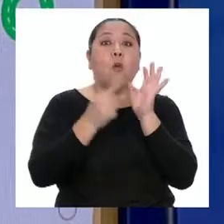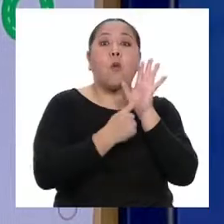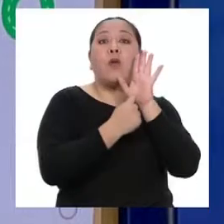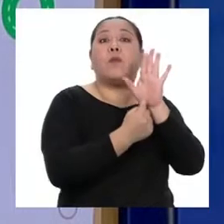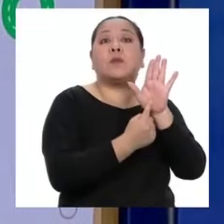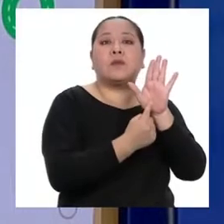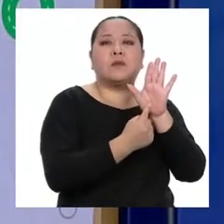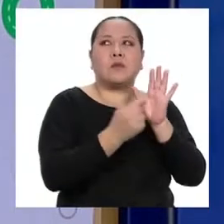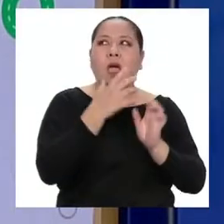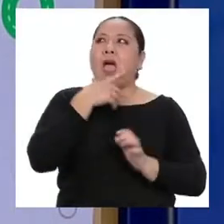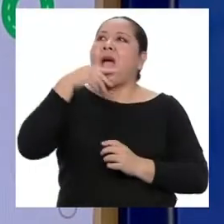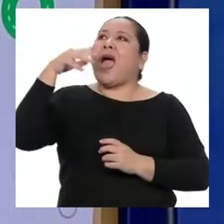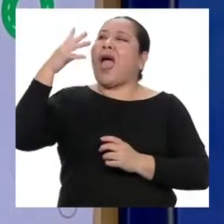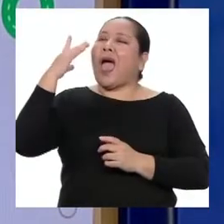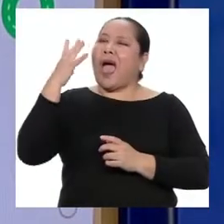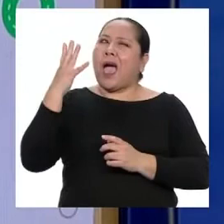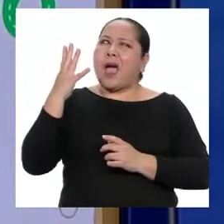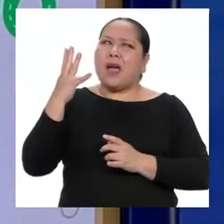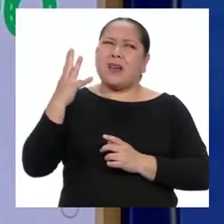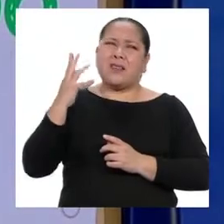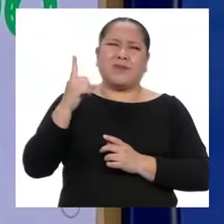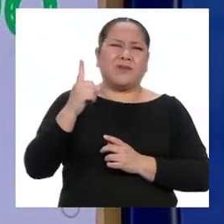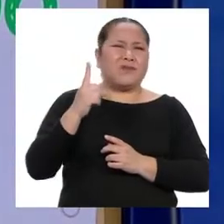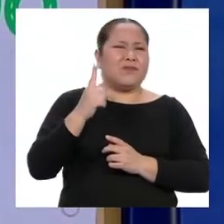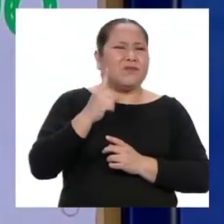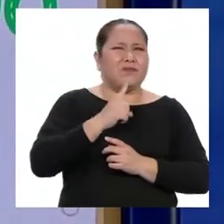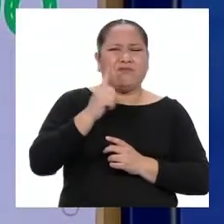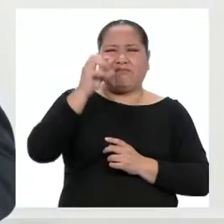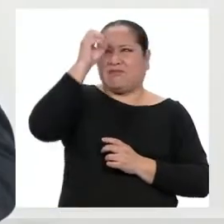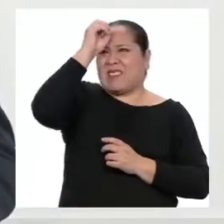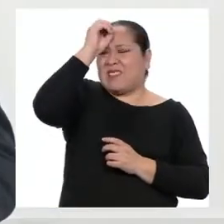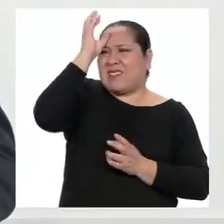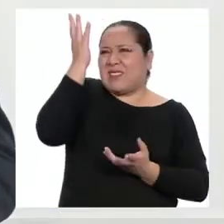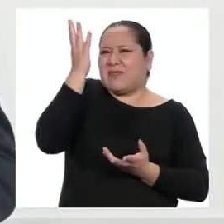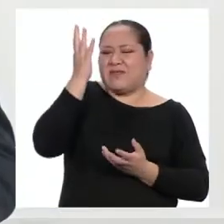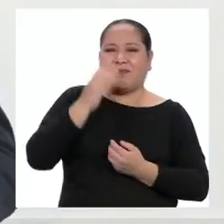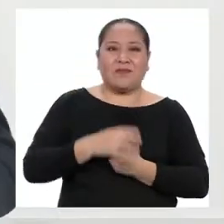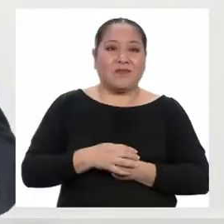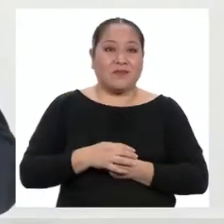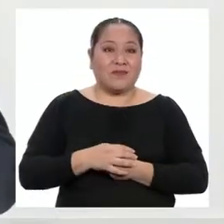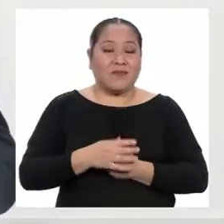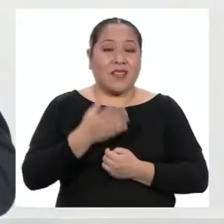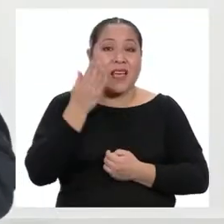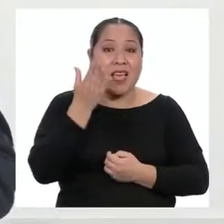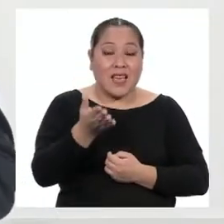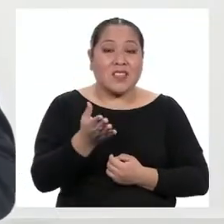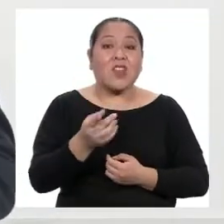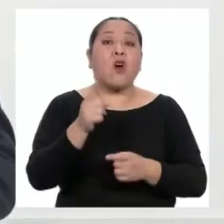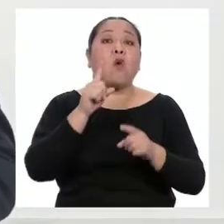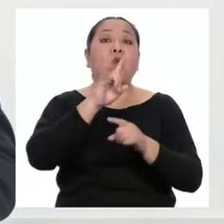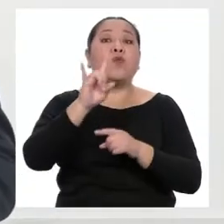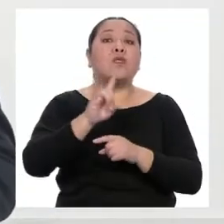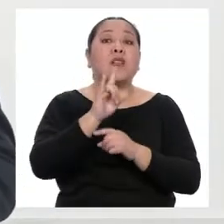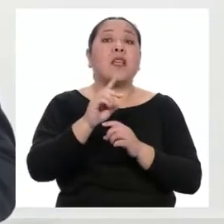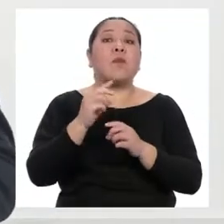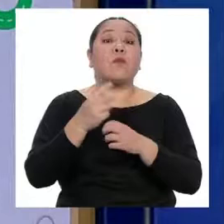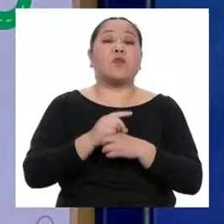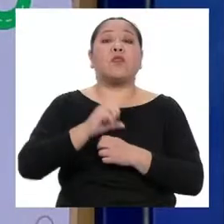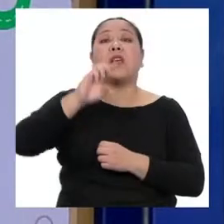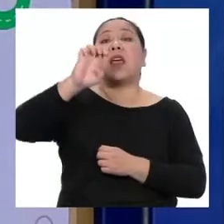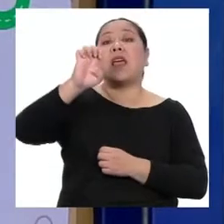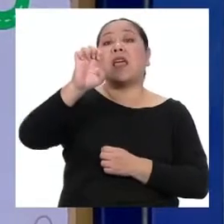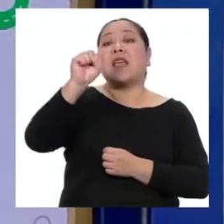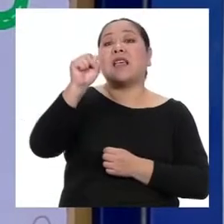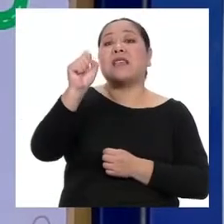presentarás? Pues no tengo idea. Para eso utilizaremos la estadística.